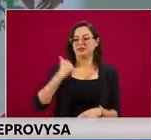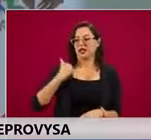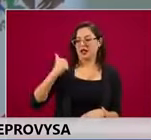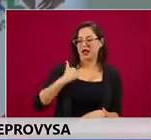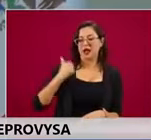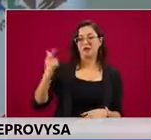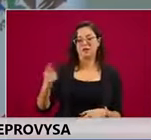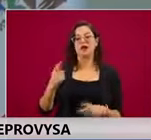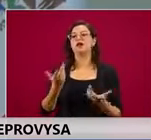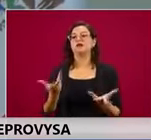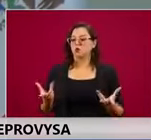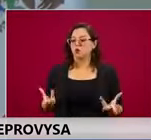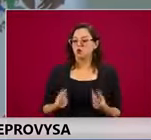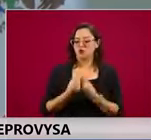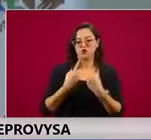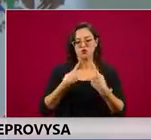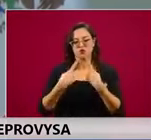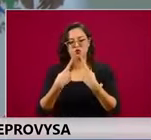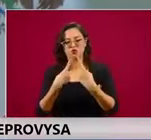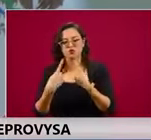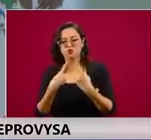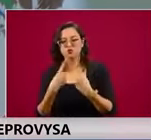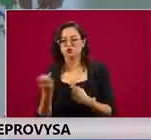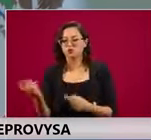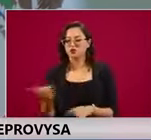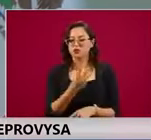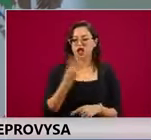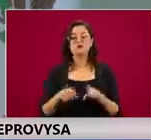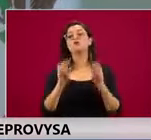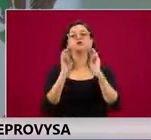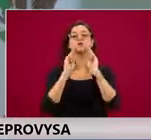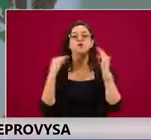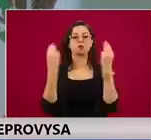Trudeau. Bueno, pues ahí el discurso que le escribieron,